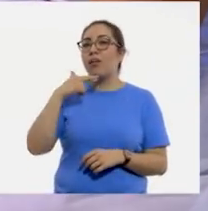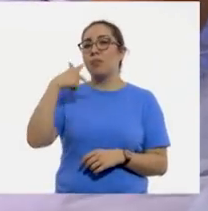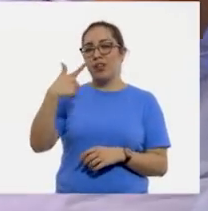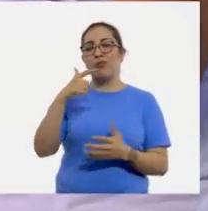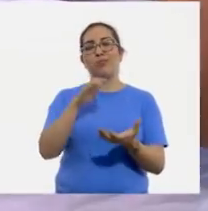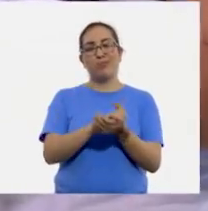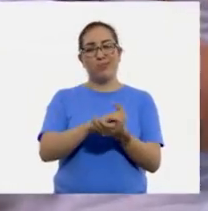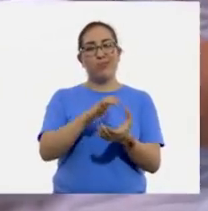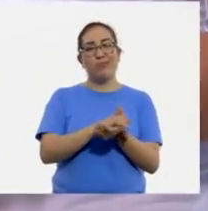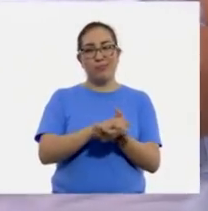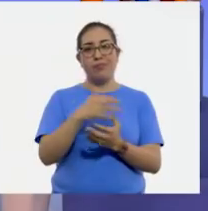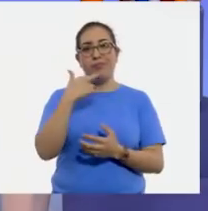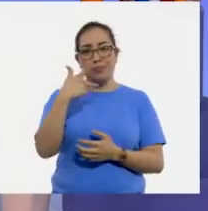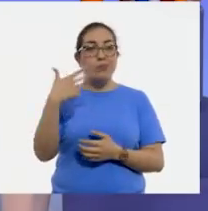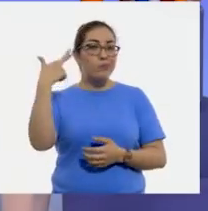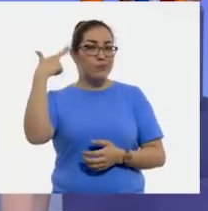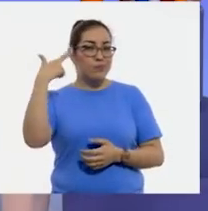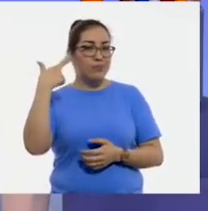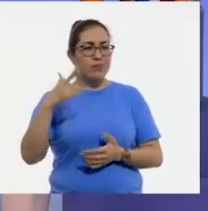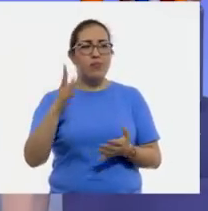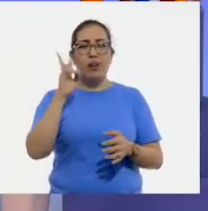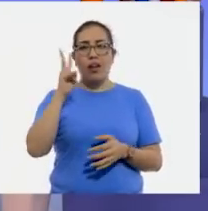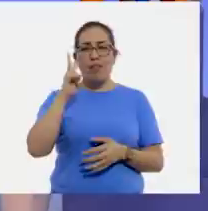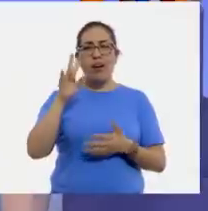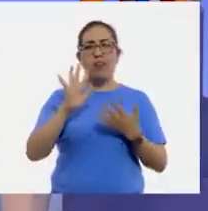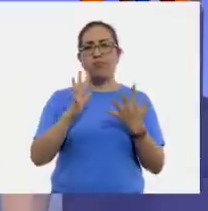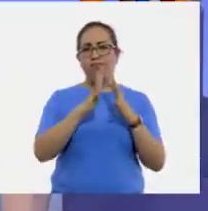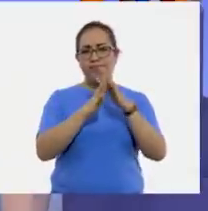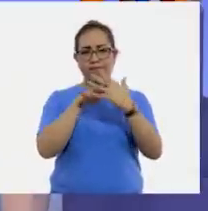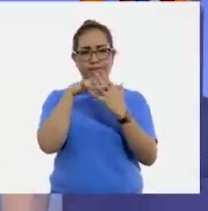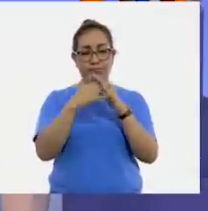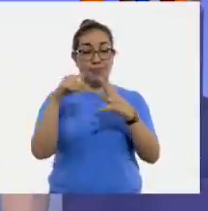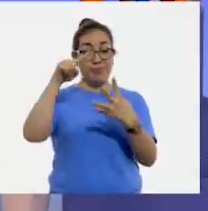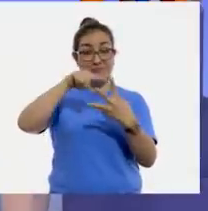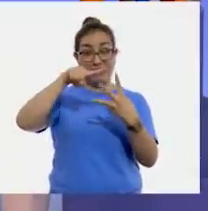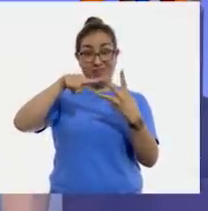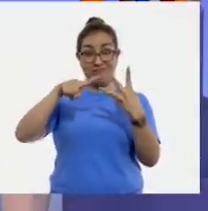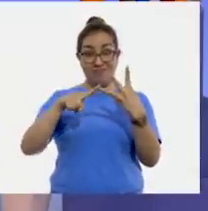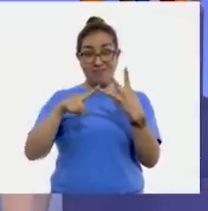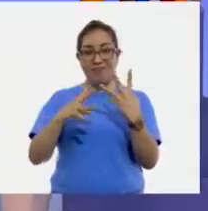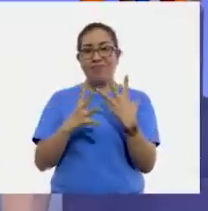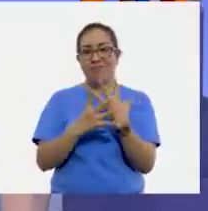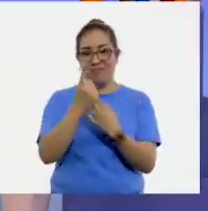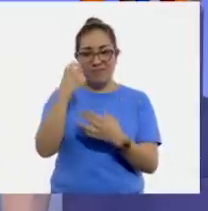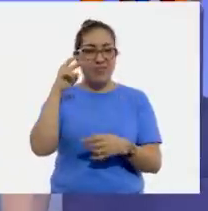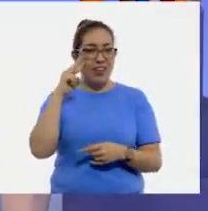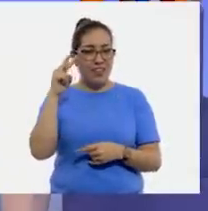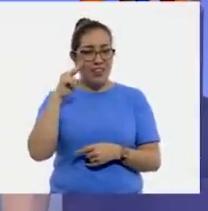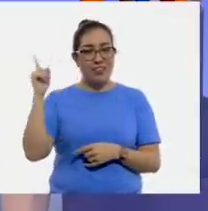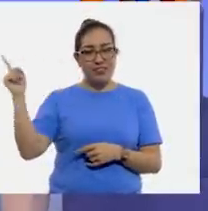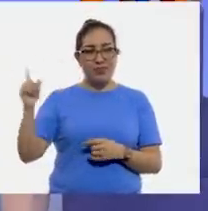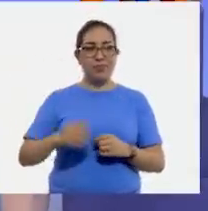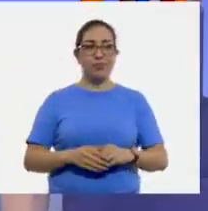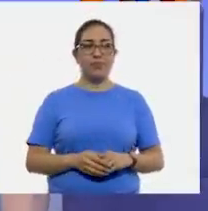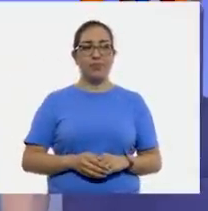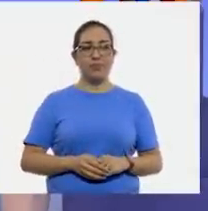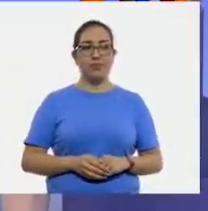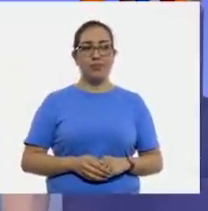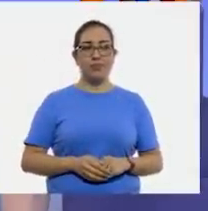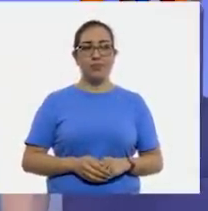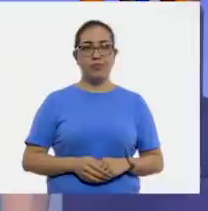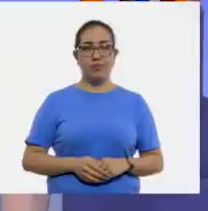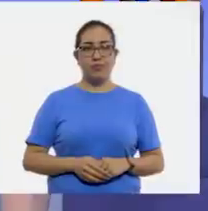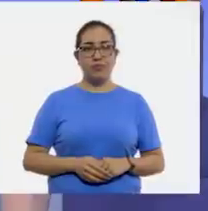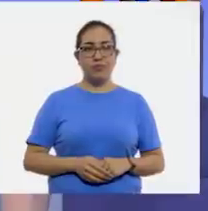mejor. Vamos a combinar ahora los tres movimientos. Fíjate, chasquido,